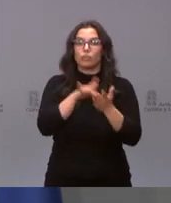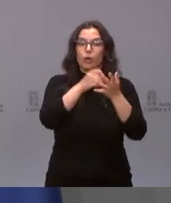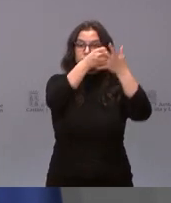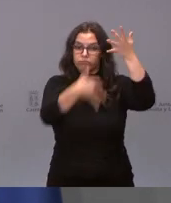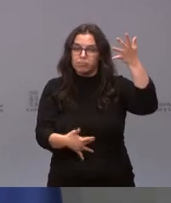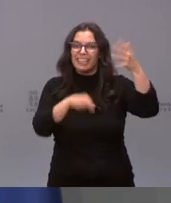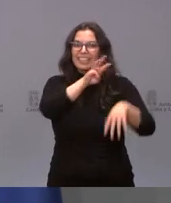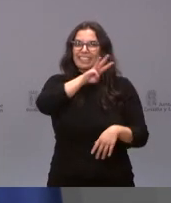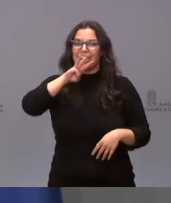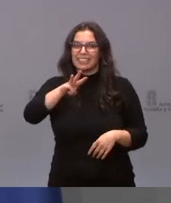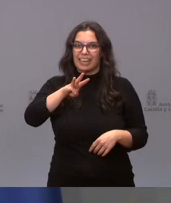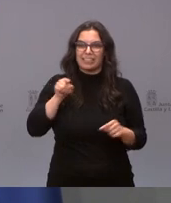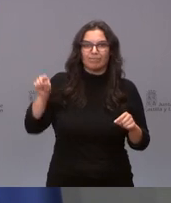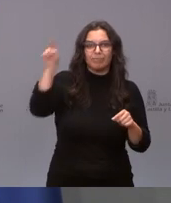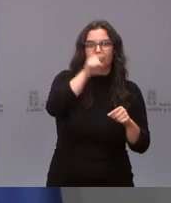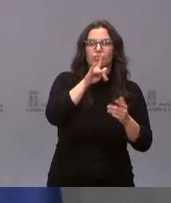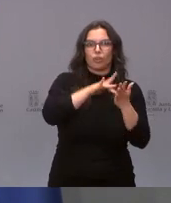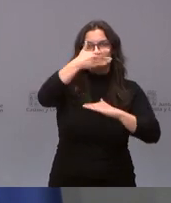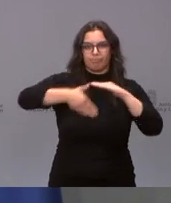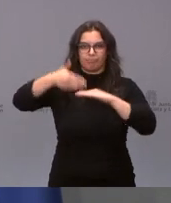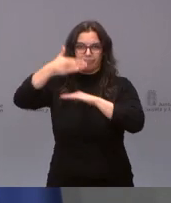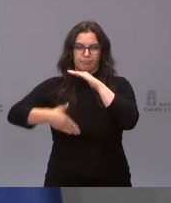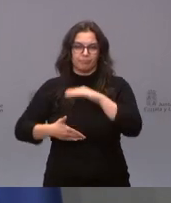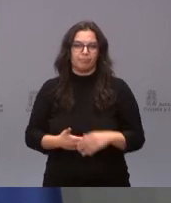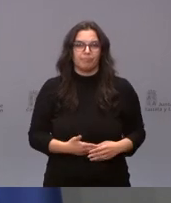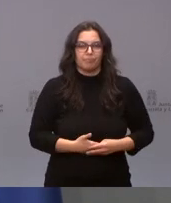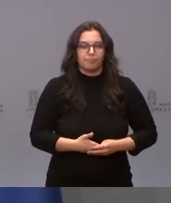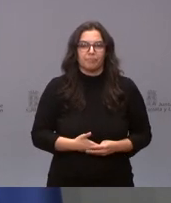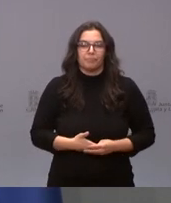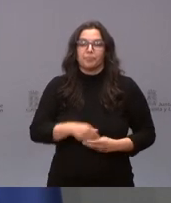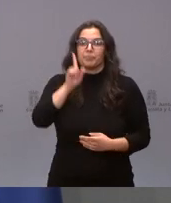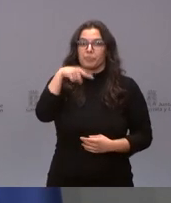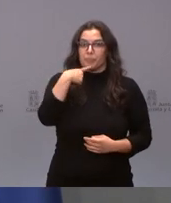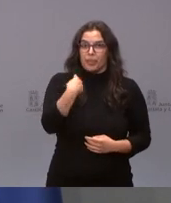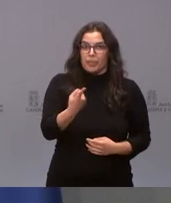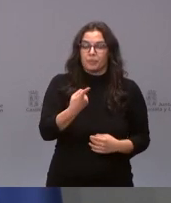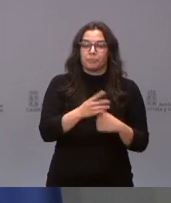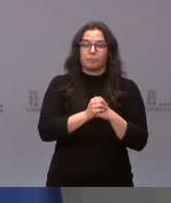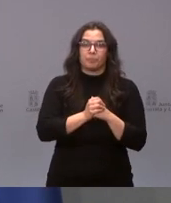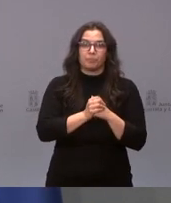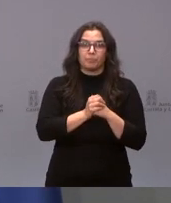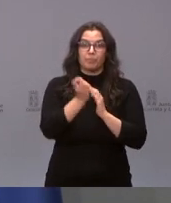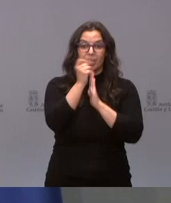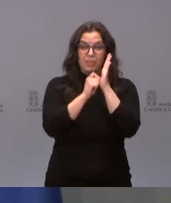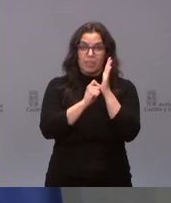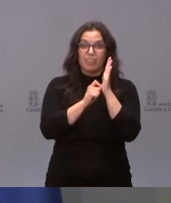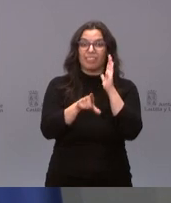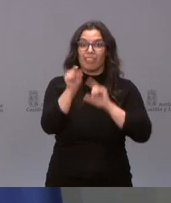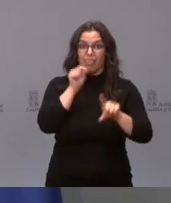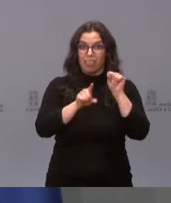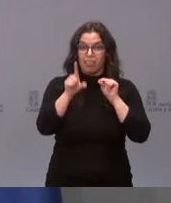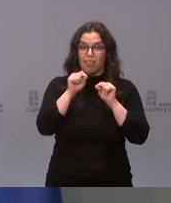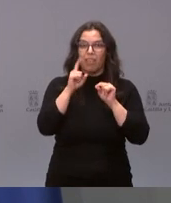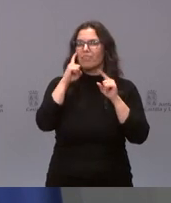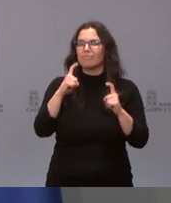municipios en el que se apliquen las medidas señalar que las medidas que se toman es para intentar